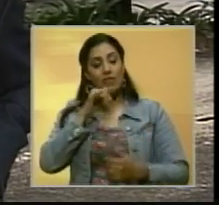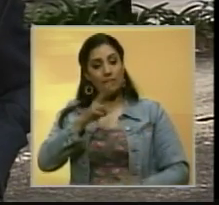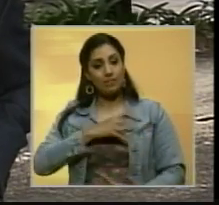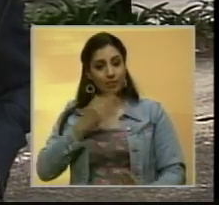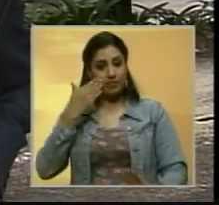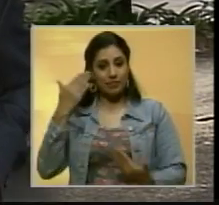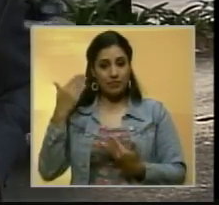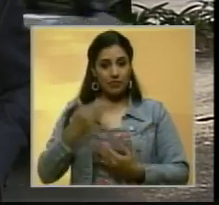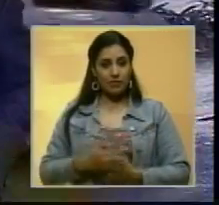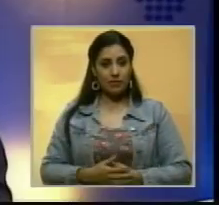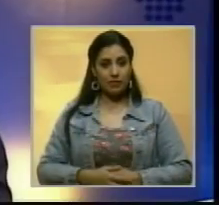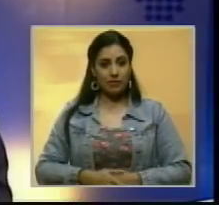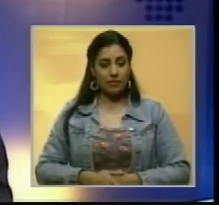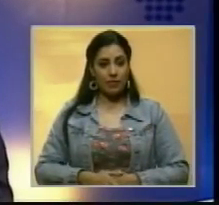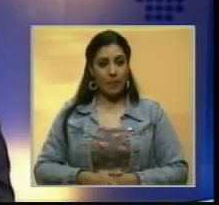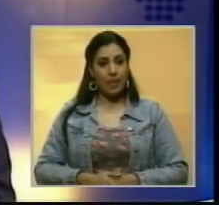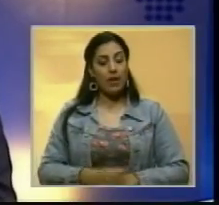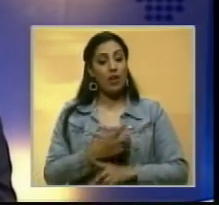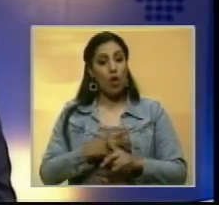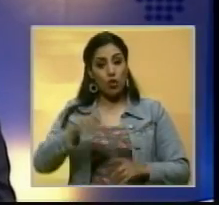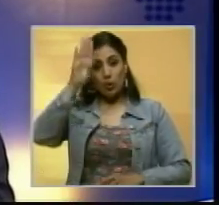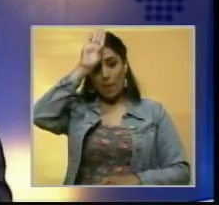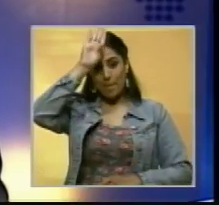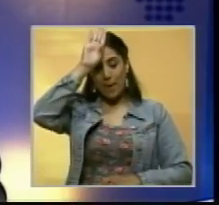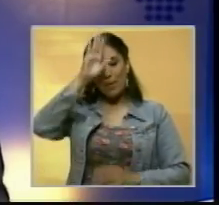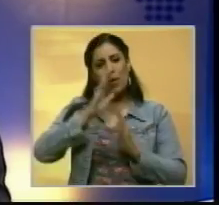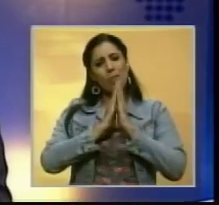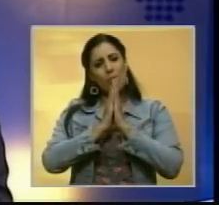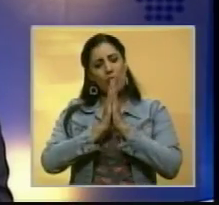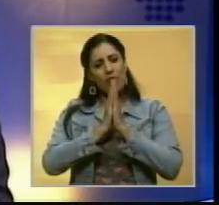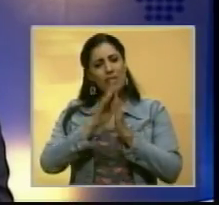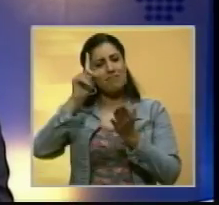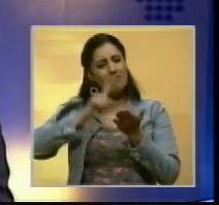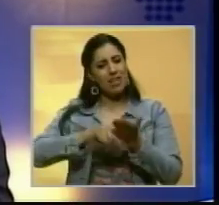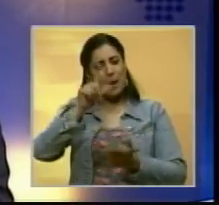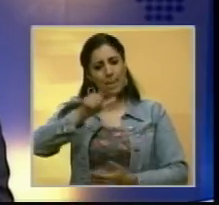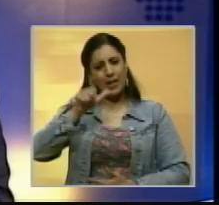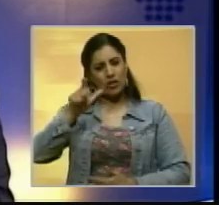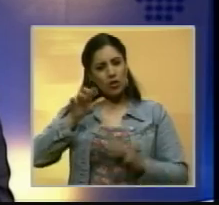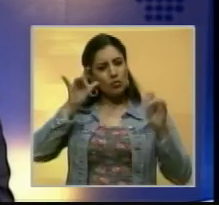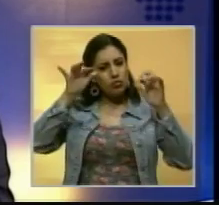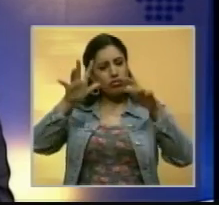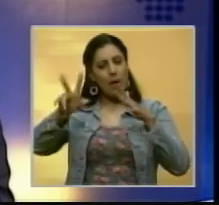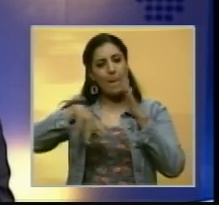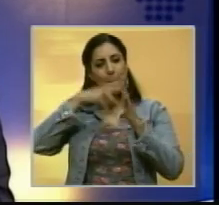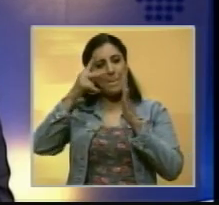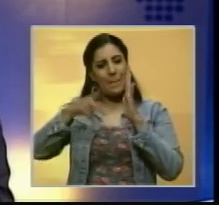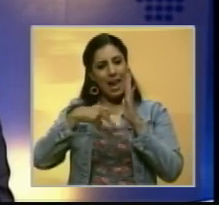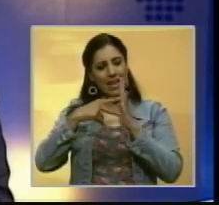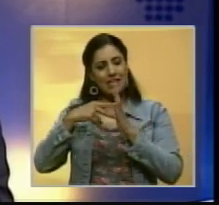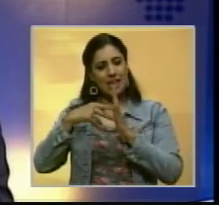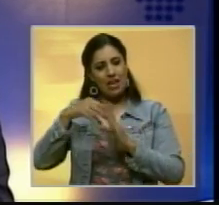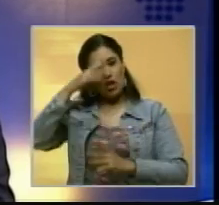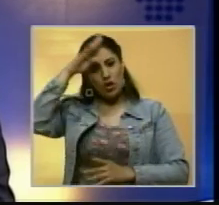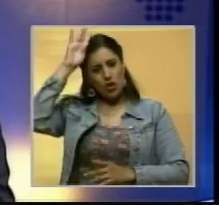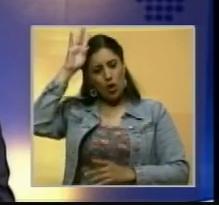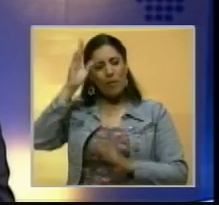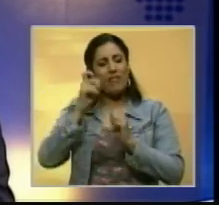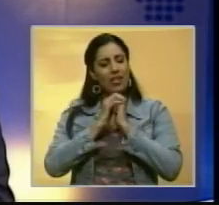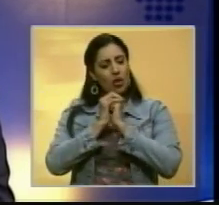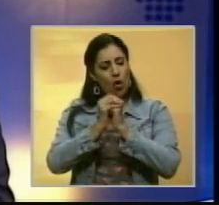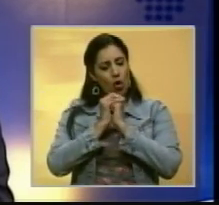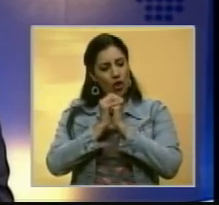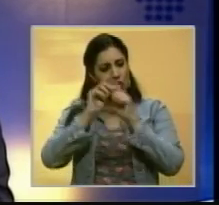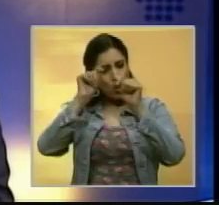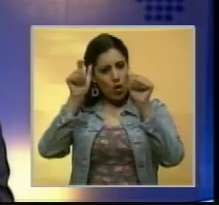Rodríguez, Noticiero Venevisión. El Papa Francisco pidió a las miles de personas que acudieron a la Plaza de San Pedro en el Vaticano que rezaran